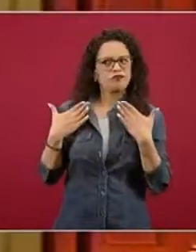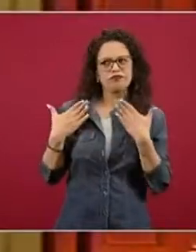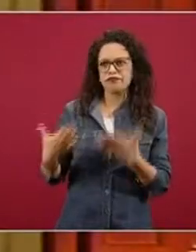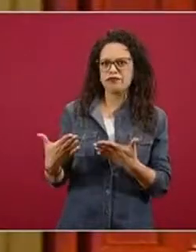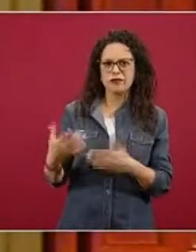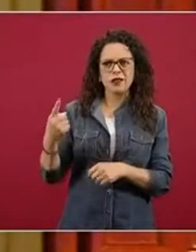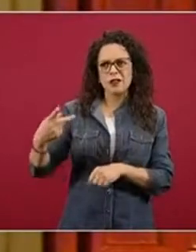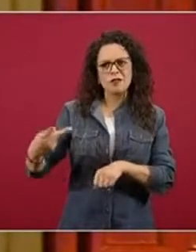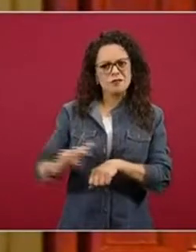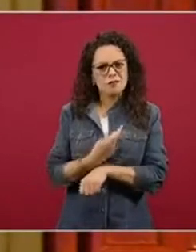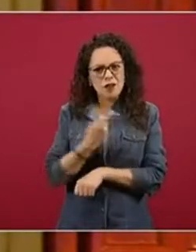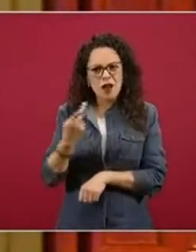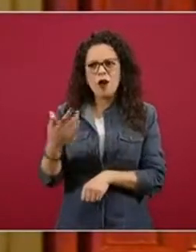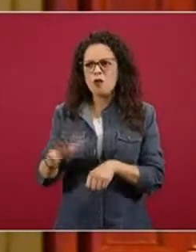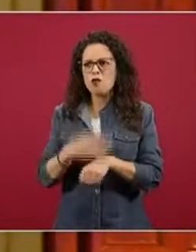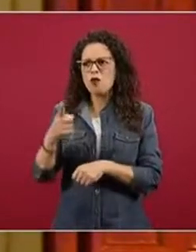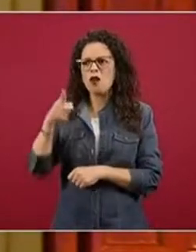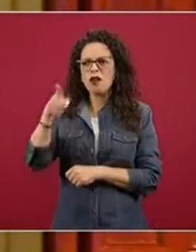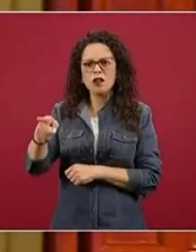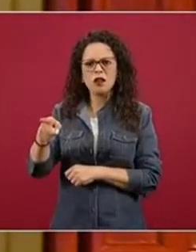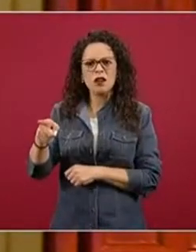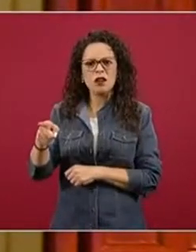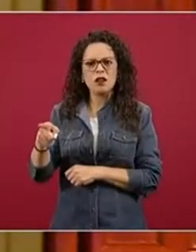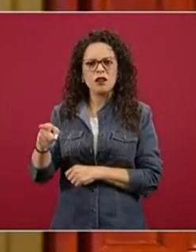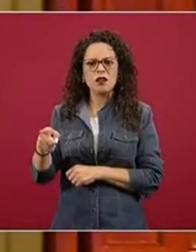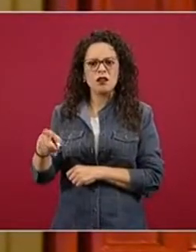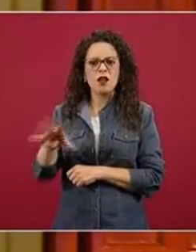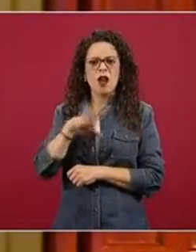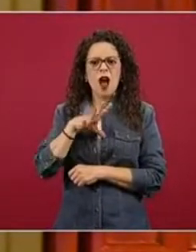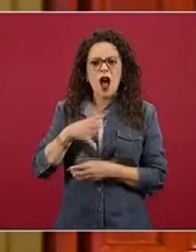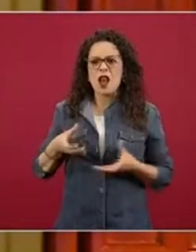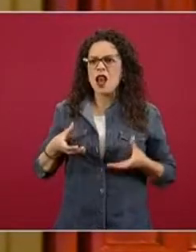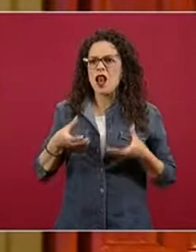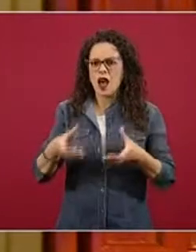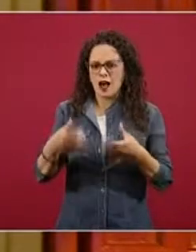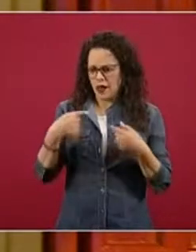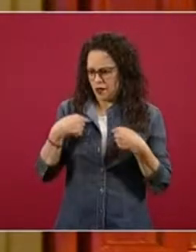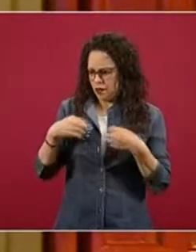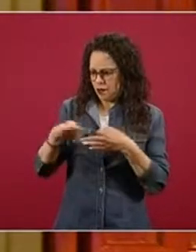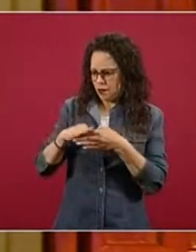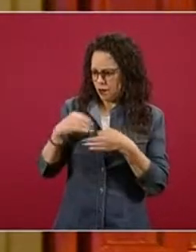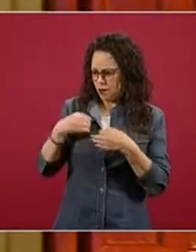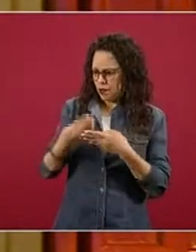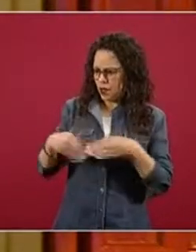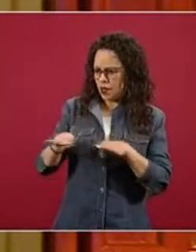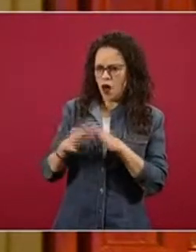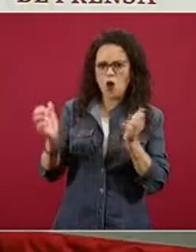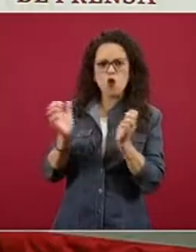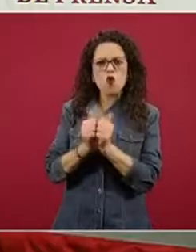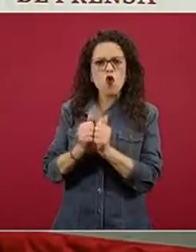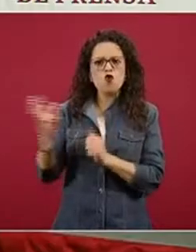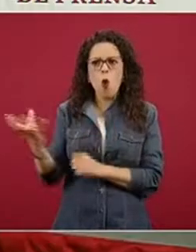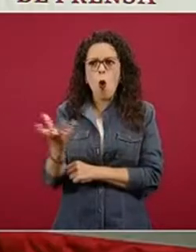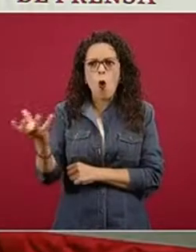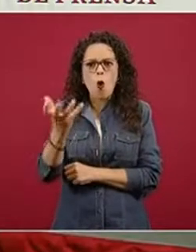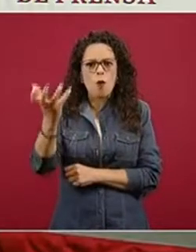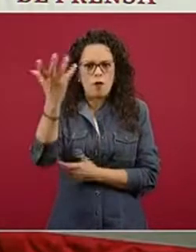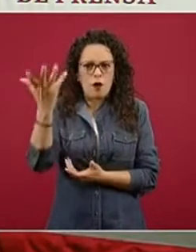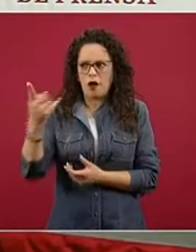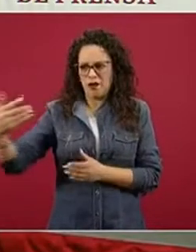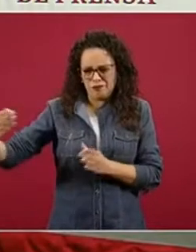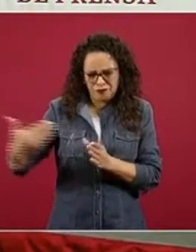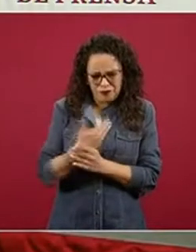esta camioneta está colocando humo en mis calles o este humo se mete a mi casa. Bueno, es parte